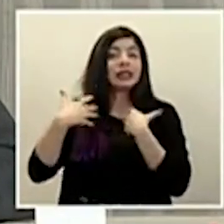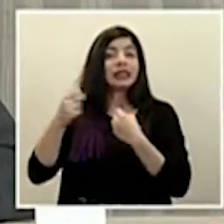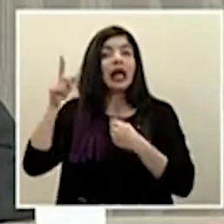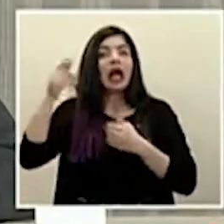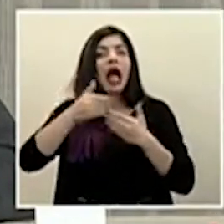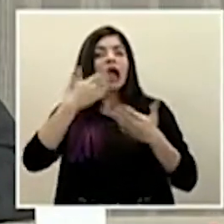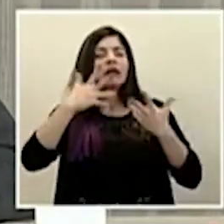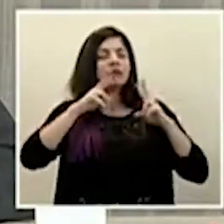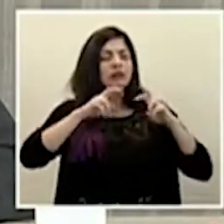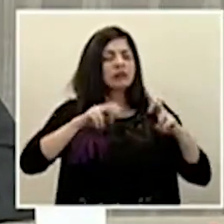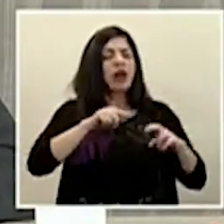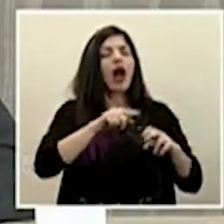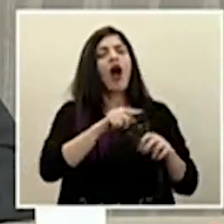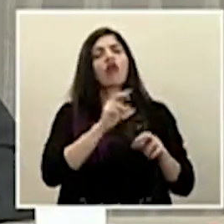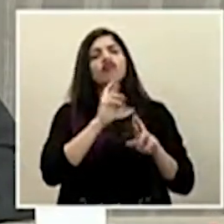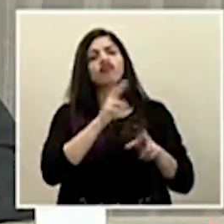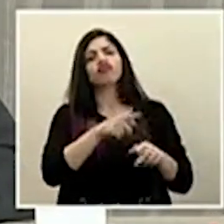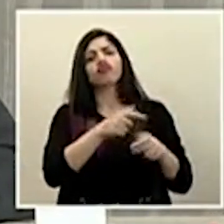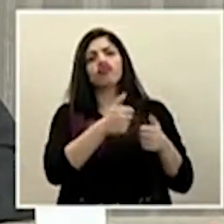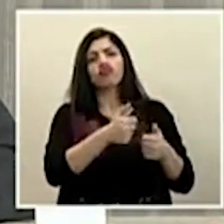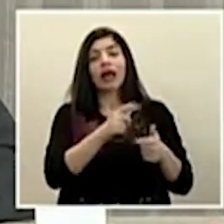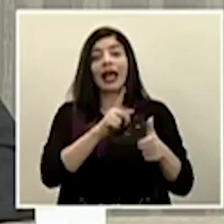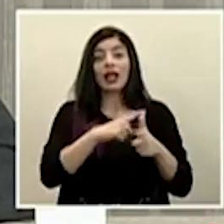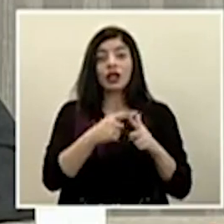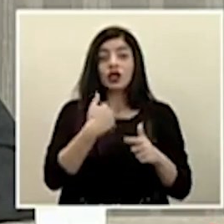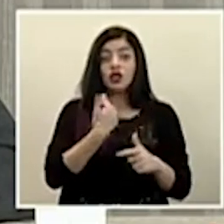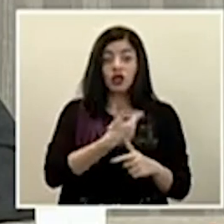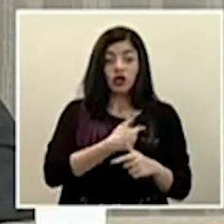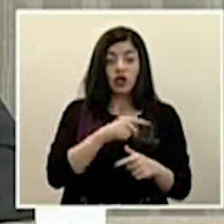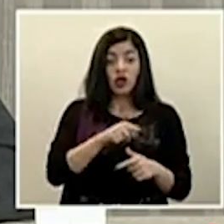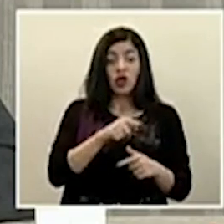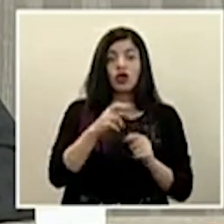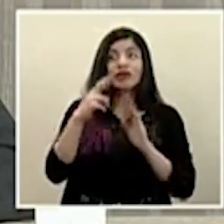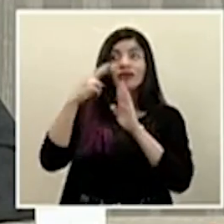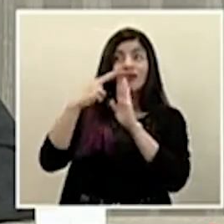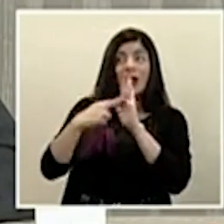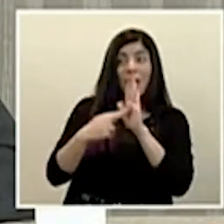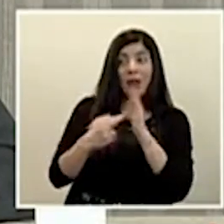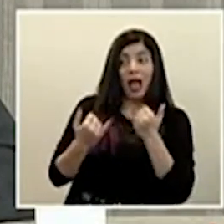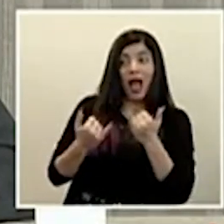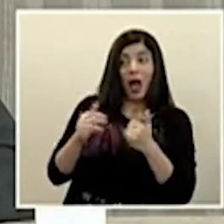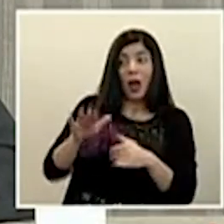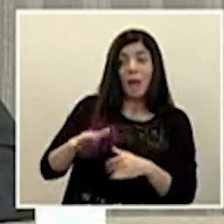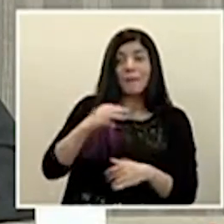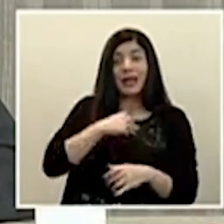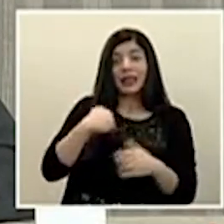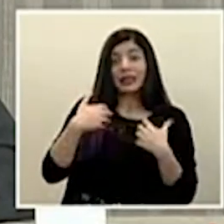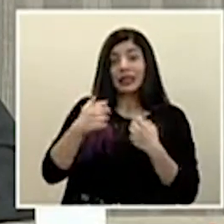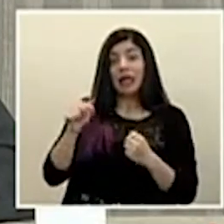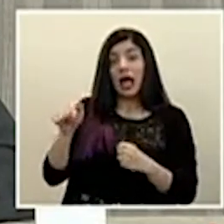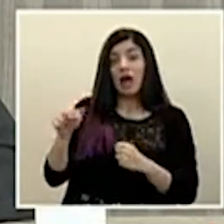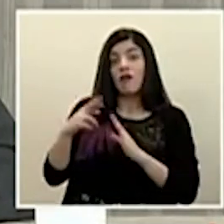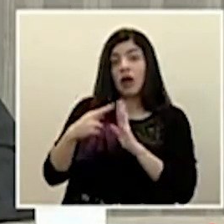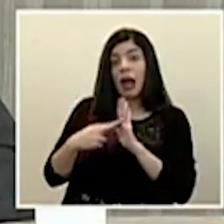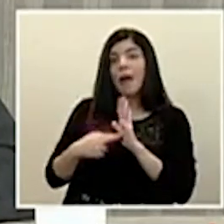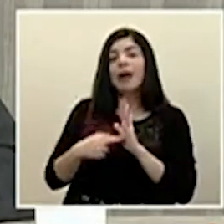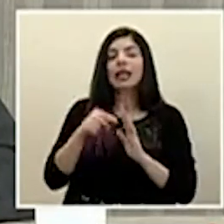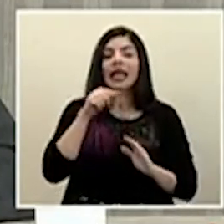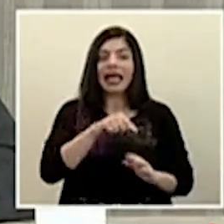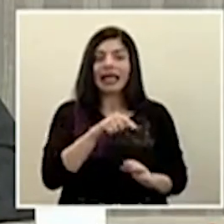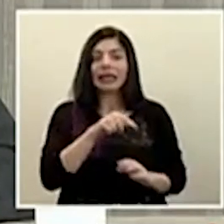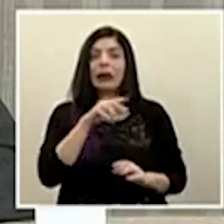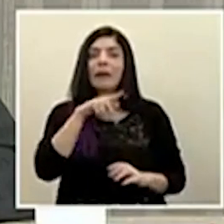de ellas y hemos permitido, a través de la reglamentación que tenemos en el Ministerio de Salud, que esas pruebas se